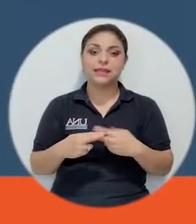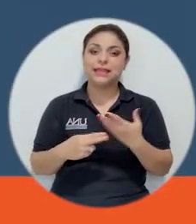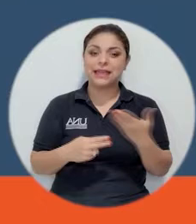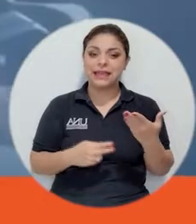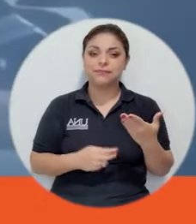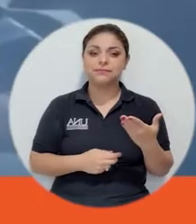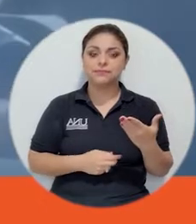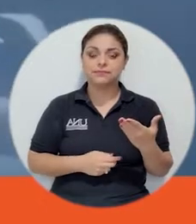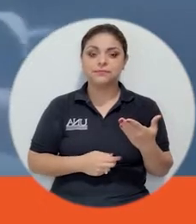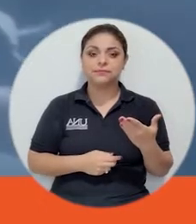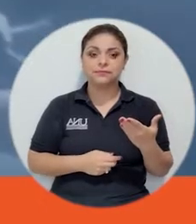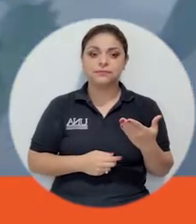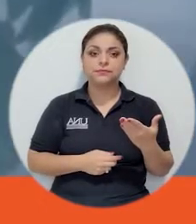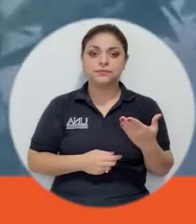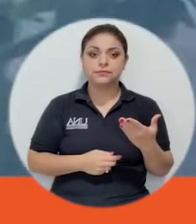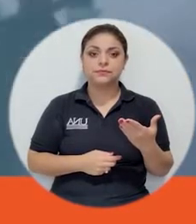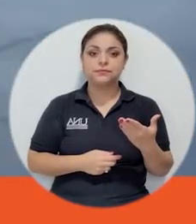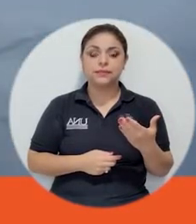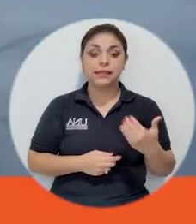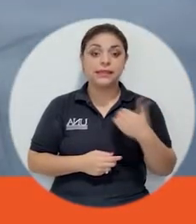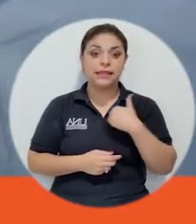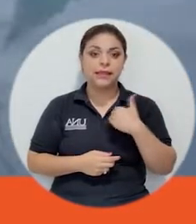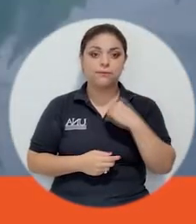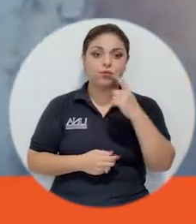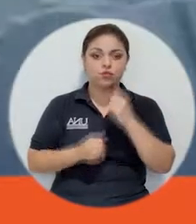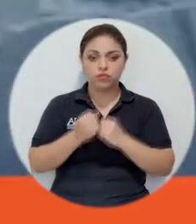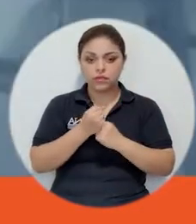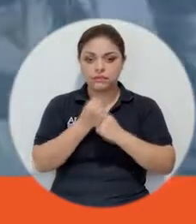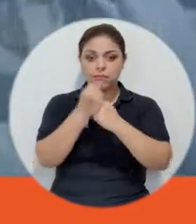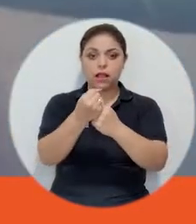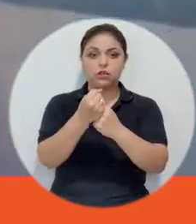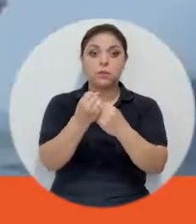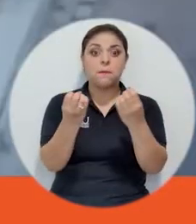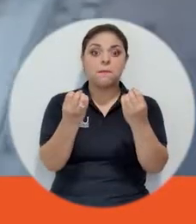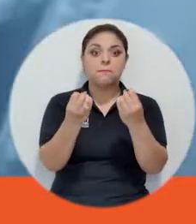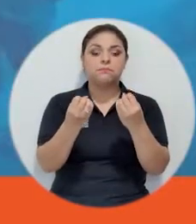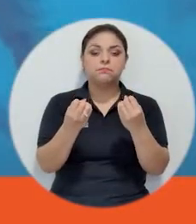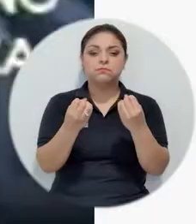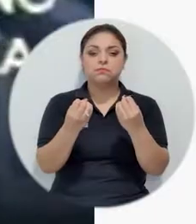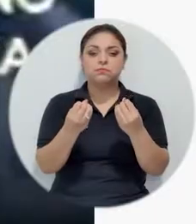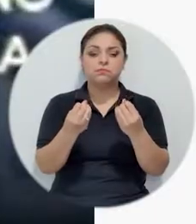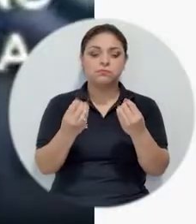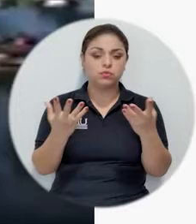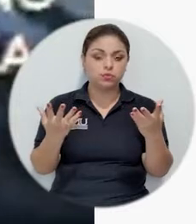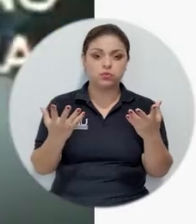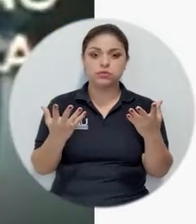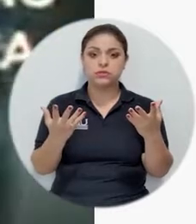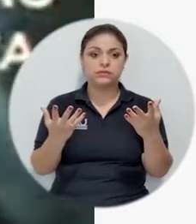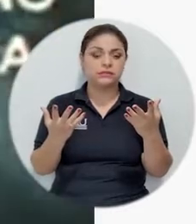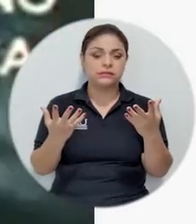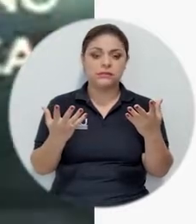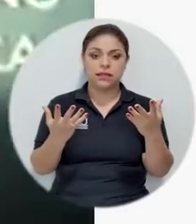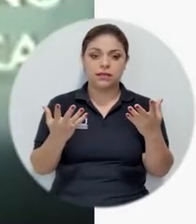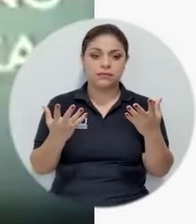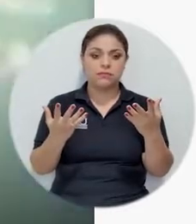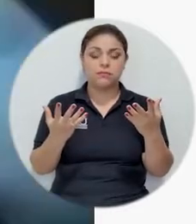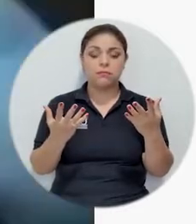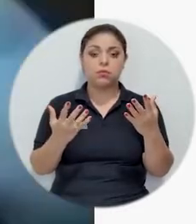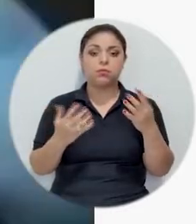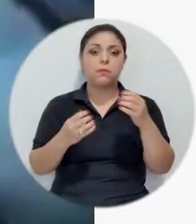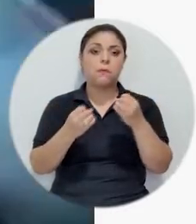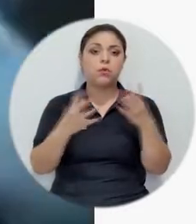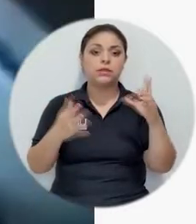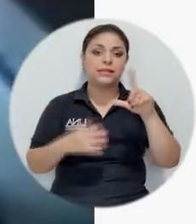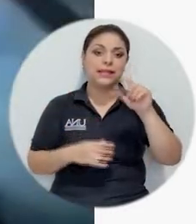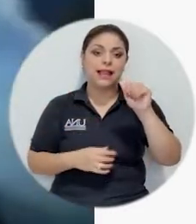la presuposición de que tendremos un respaldo multilateral, pero los mecanismos multilaterales que